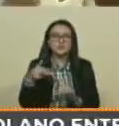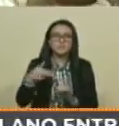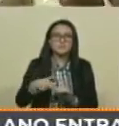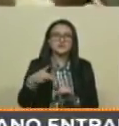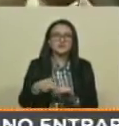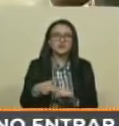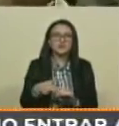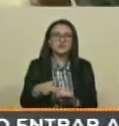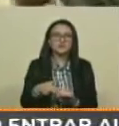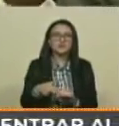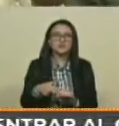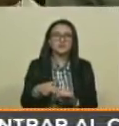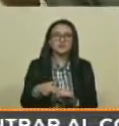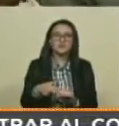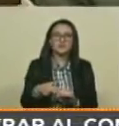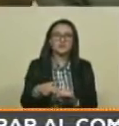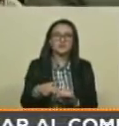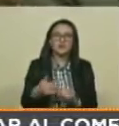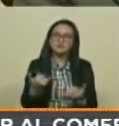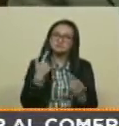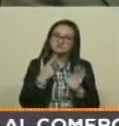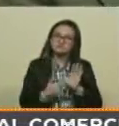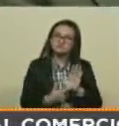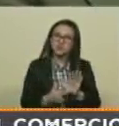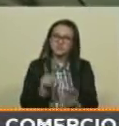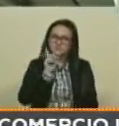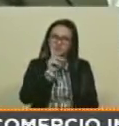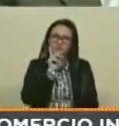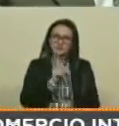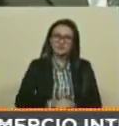Haga, lo que estamos mostrando es mentira?